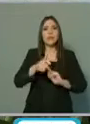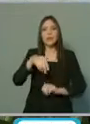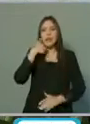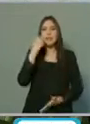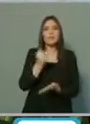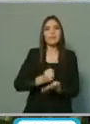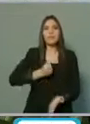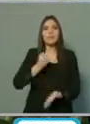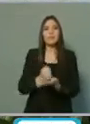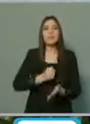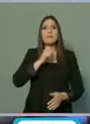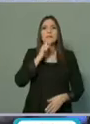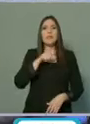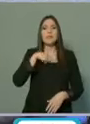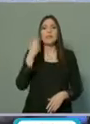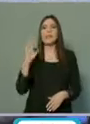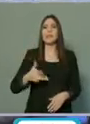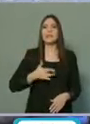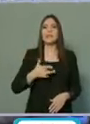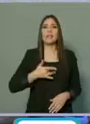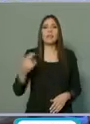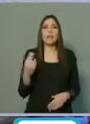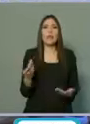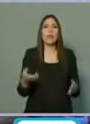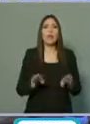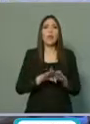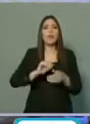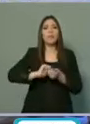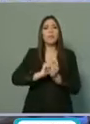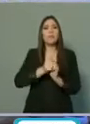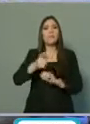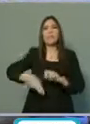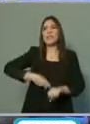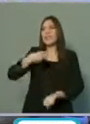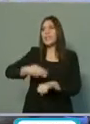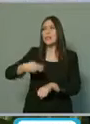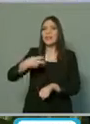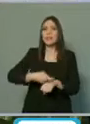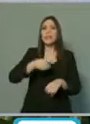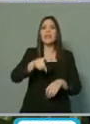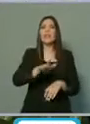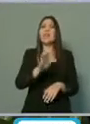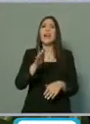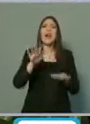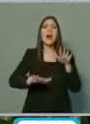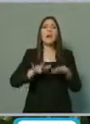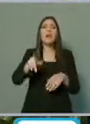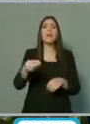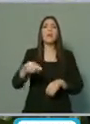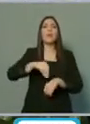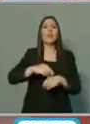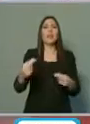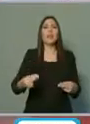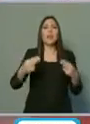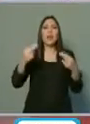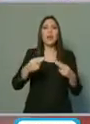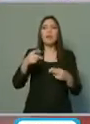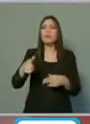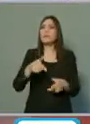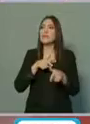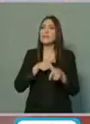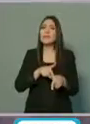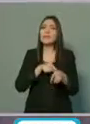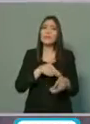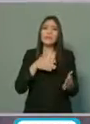la persistencia y qué la diferencia de pues ser necio? Porque luego nos dicen, ya no sigas con ese negocio, no seas necio. Y ahí sigue uno.